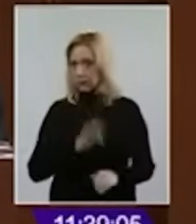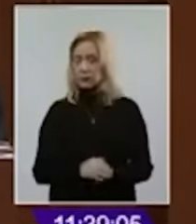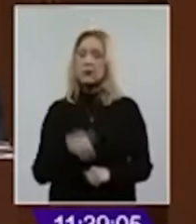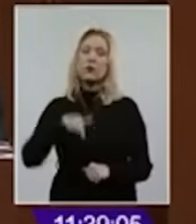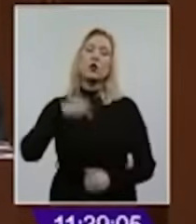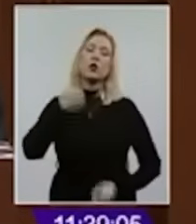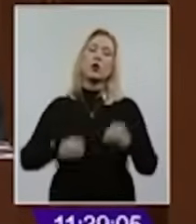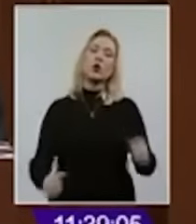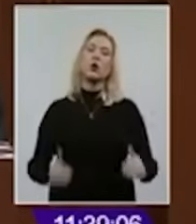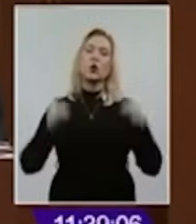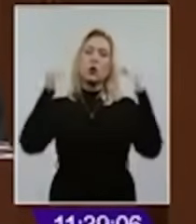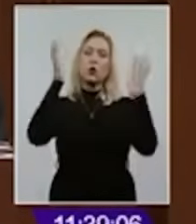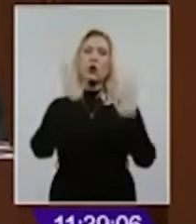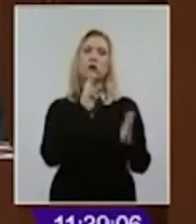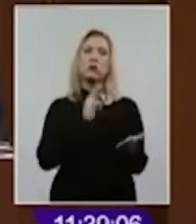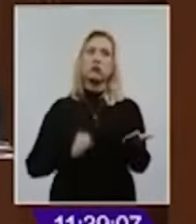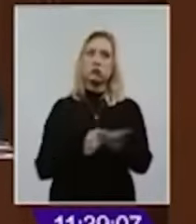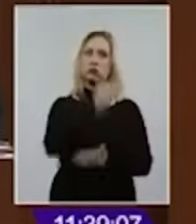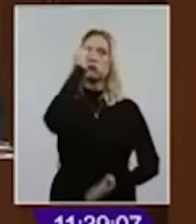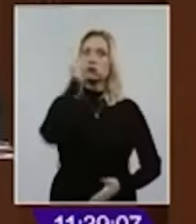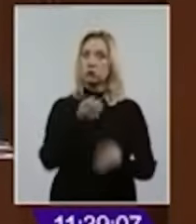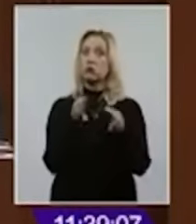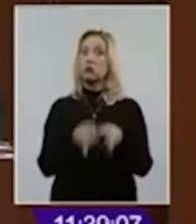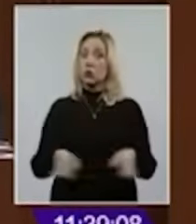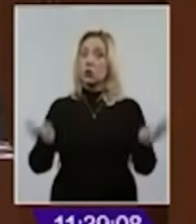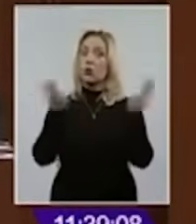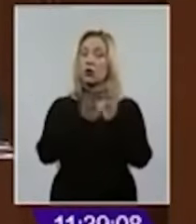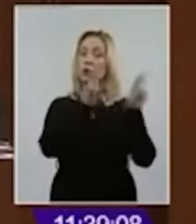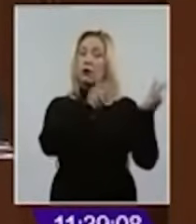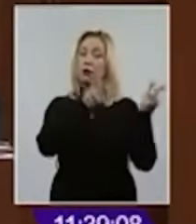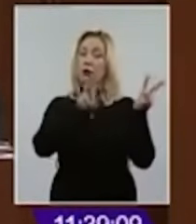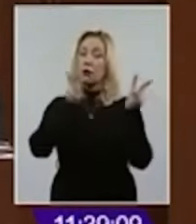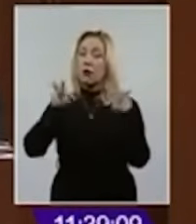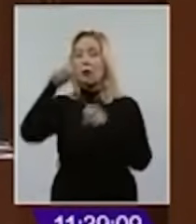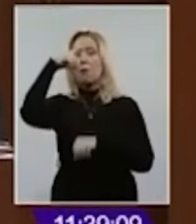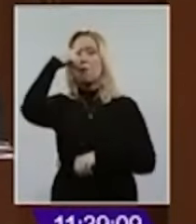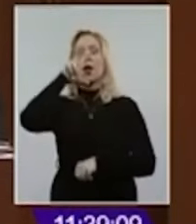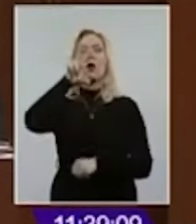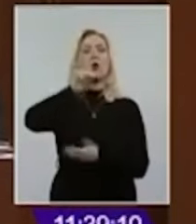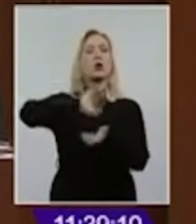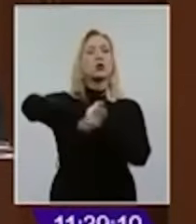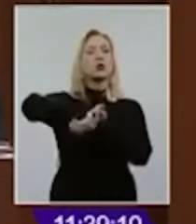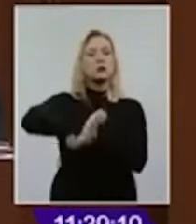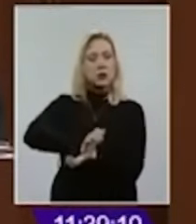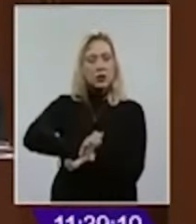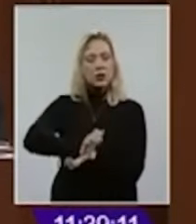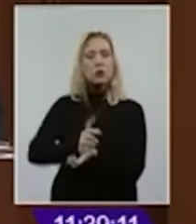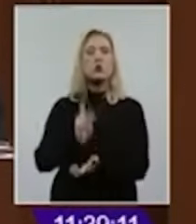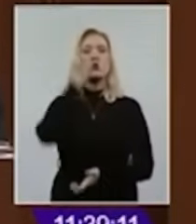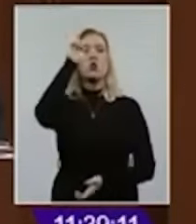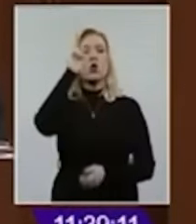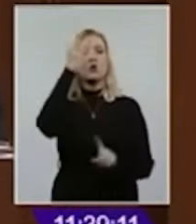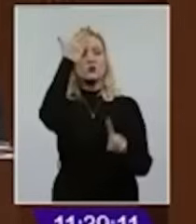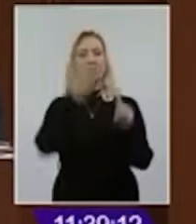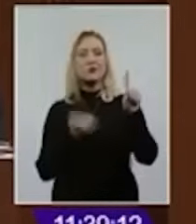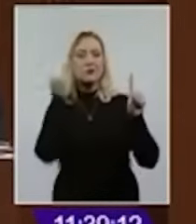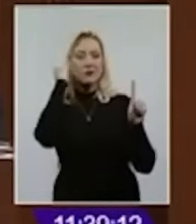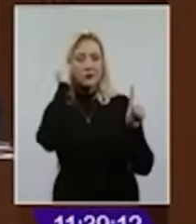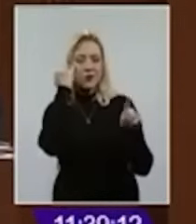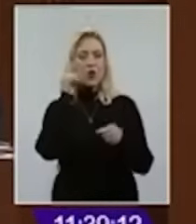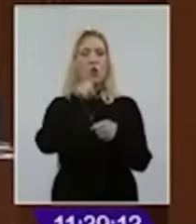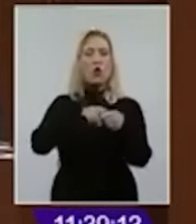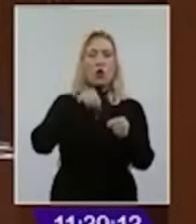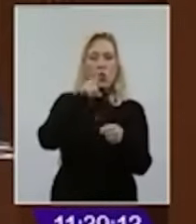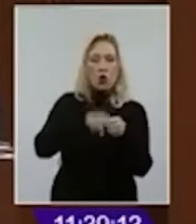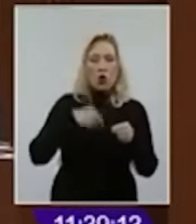emitido criterios importantes para garantizar la no discriminación por razones de origen étnico, color, idioma, religión y